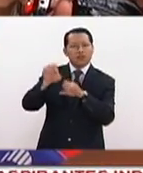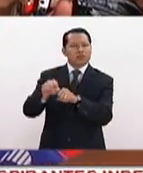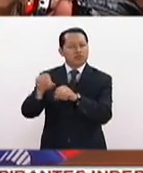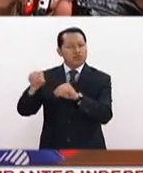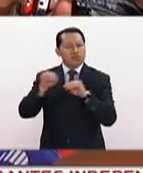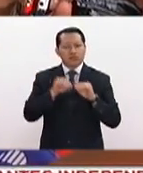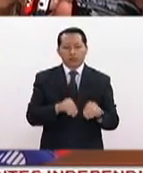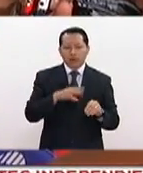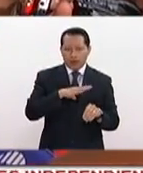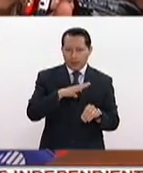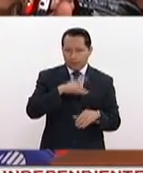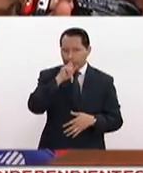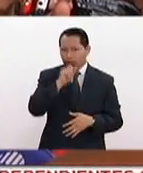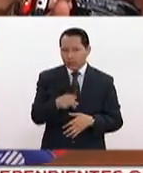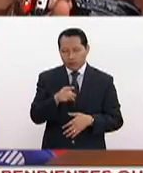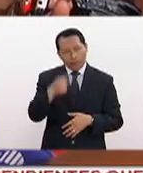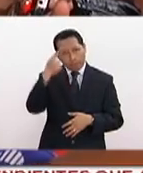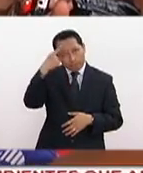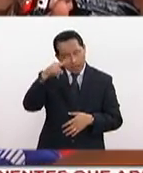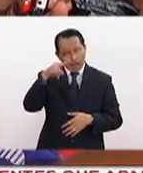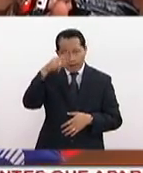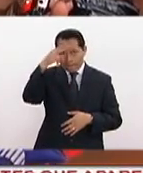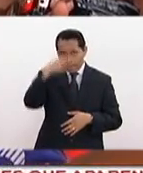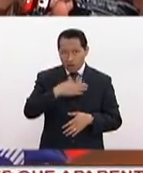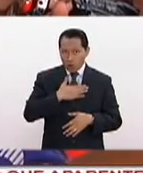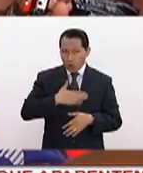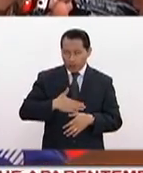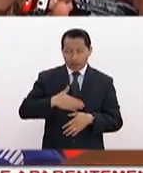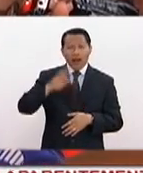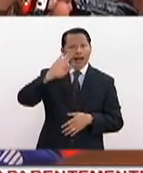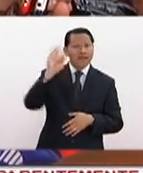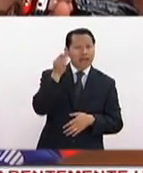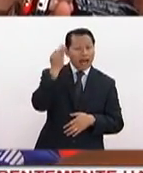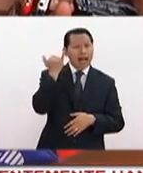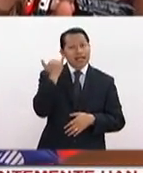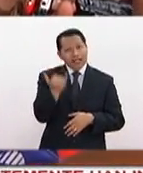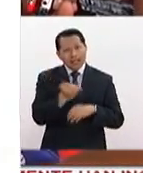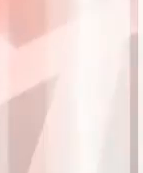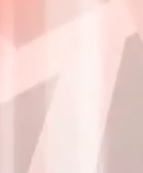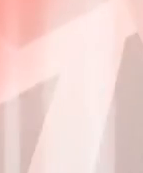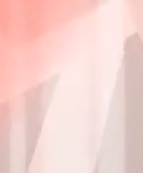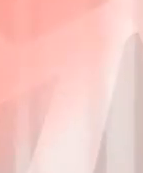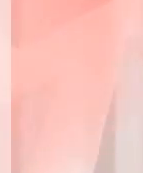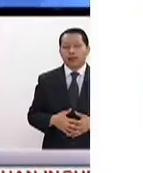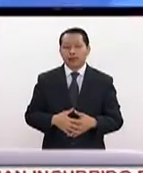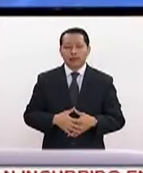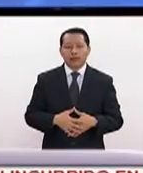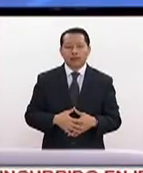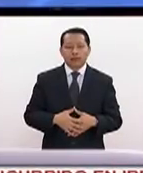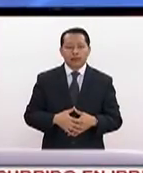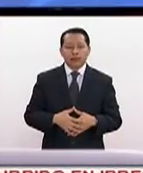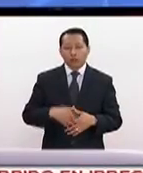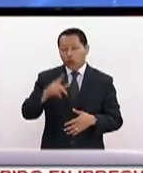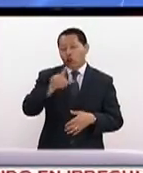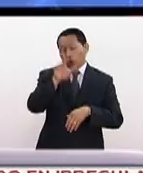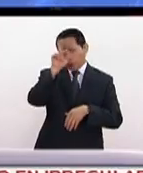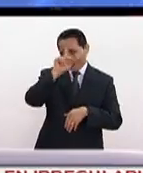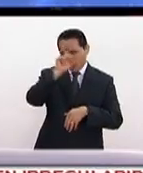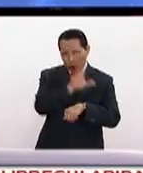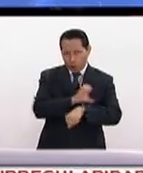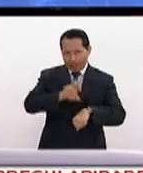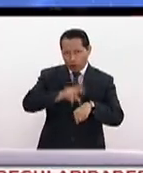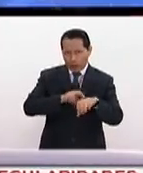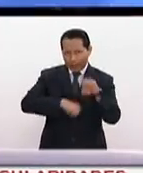persona que se reclame en extradición a la justicia mexicana, tanto del orden federal como del orden estatal. El Consejo Coordinador